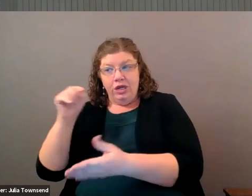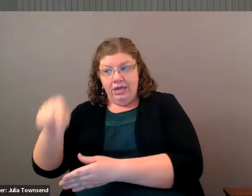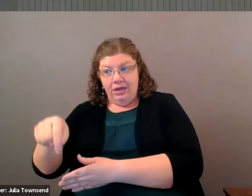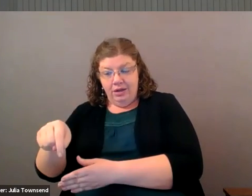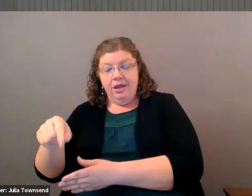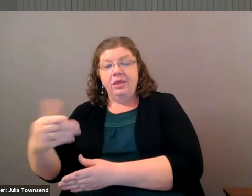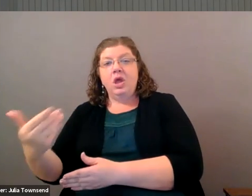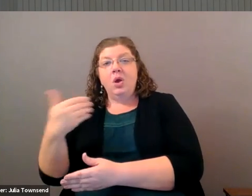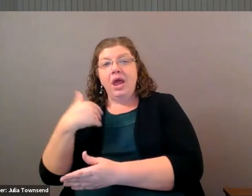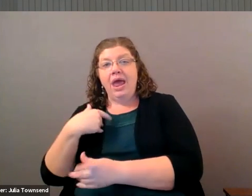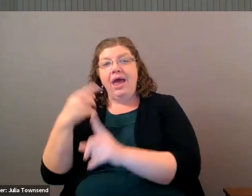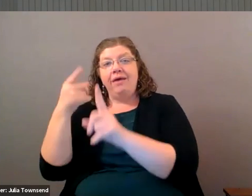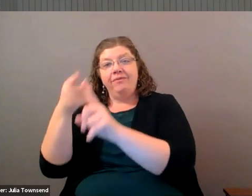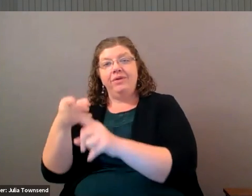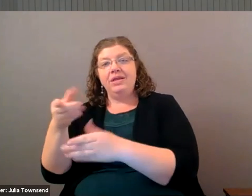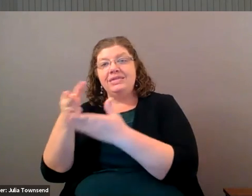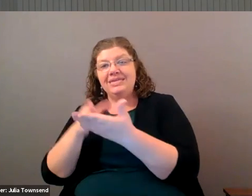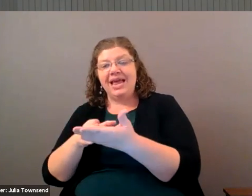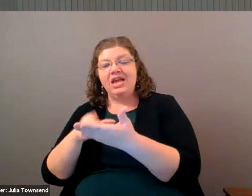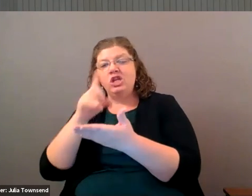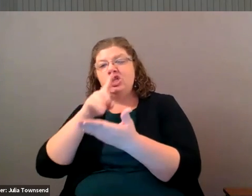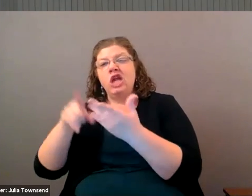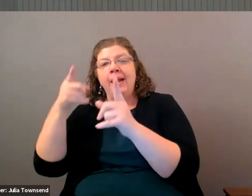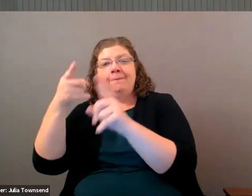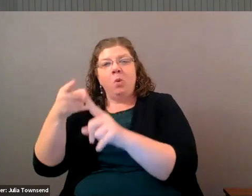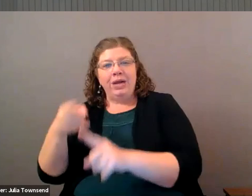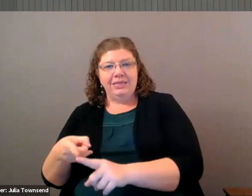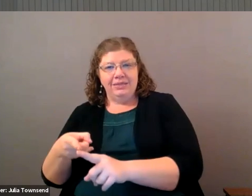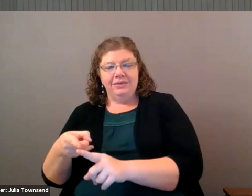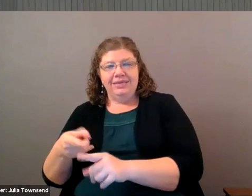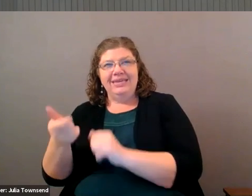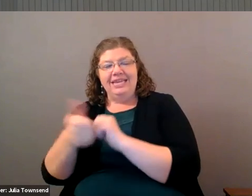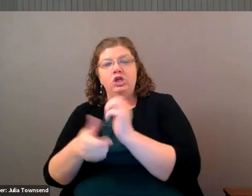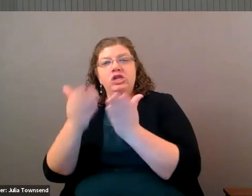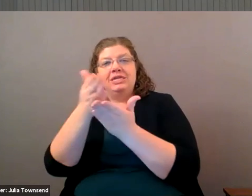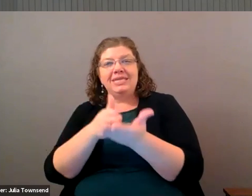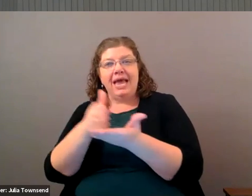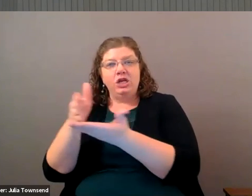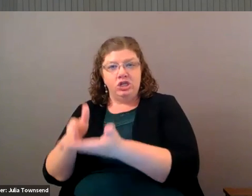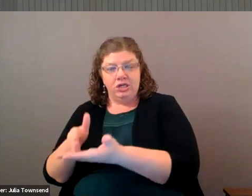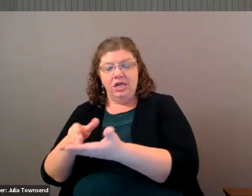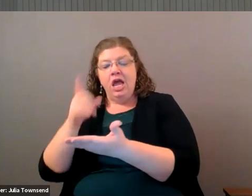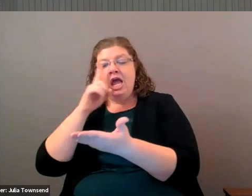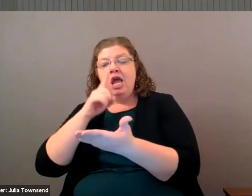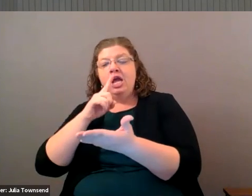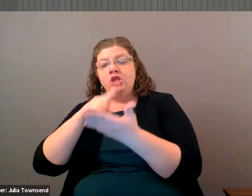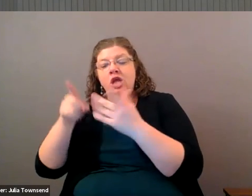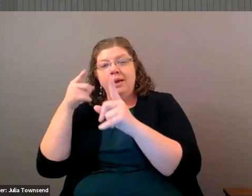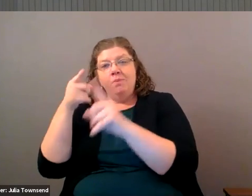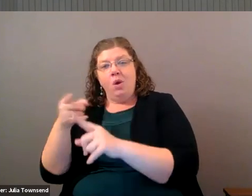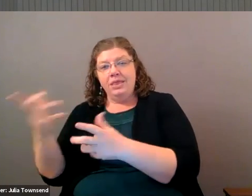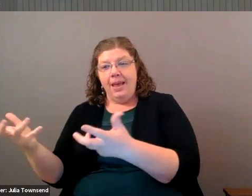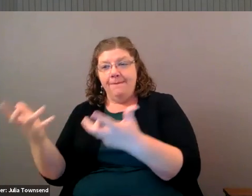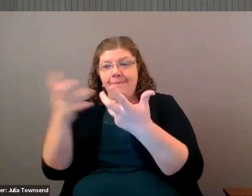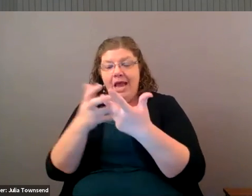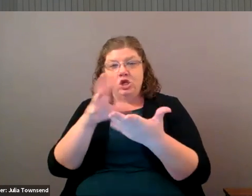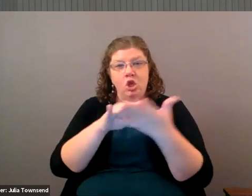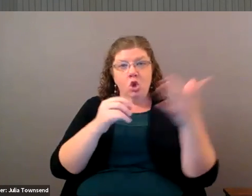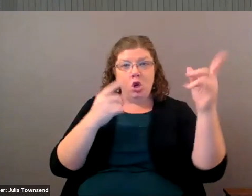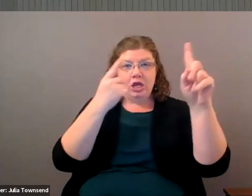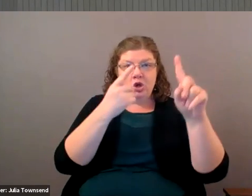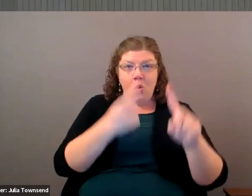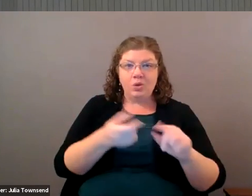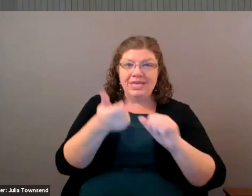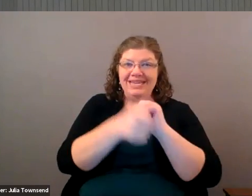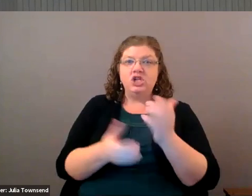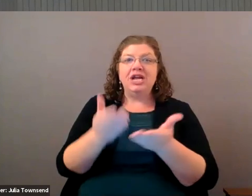Y luego hay ciertos puntos de verificación que son formativas, ciertos puntos de verificación que se emparejan con las metas de aprendizaje